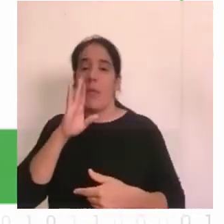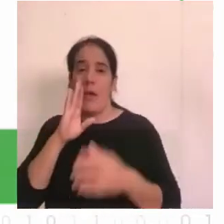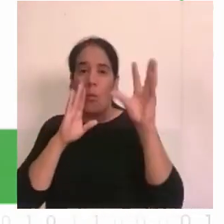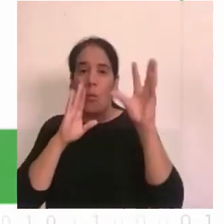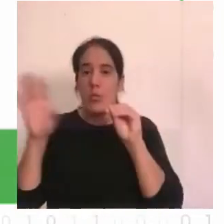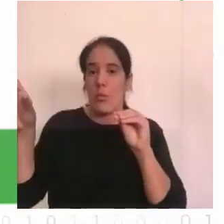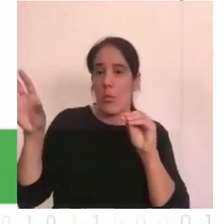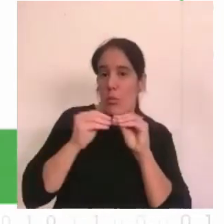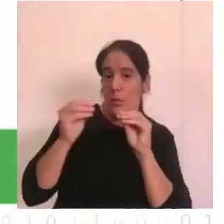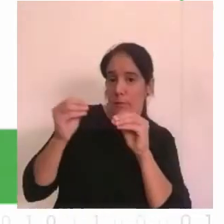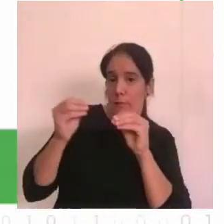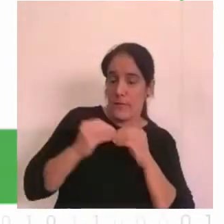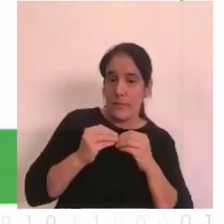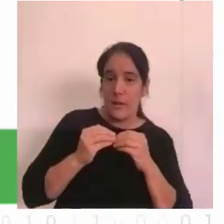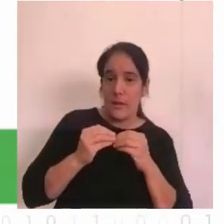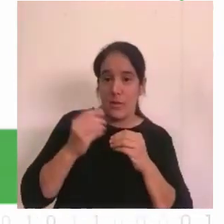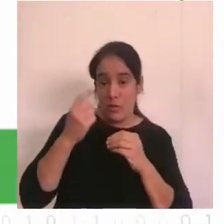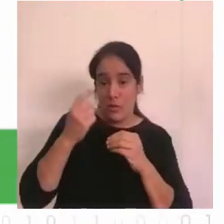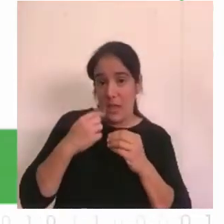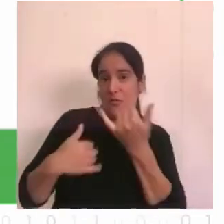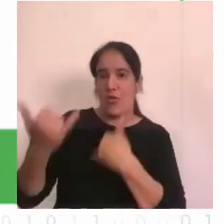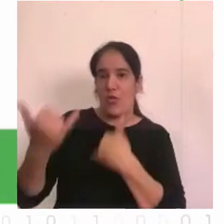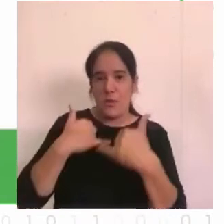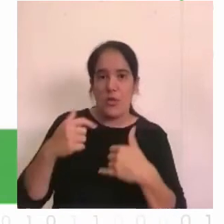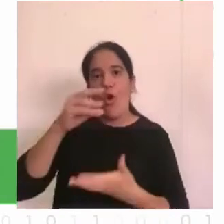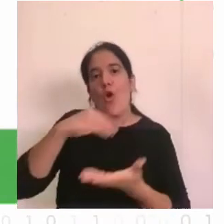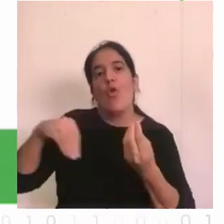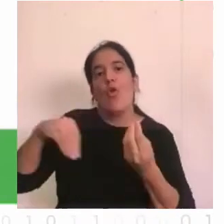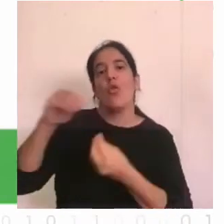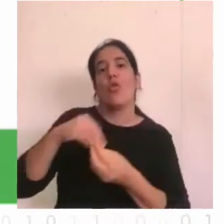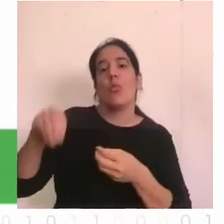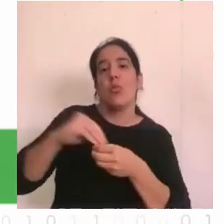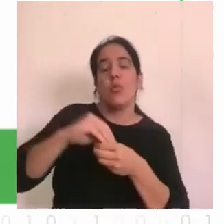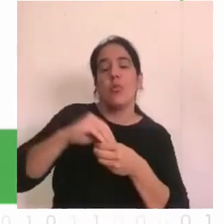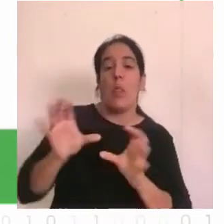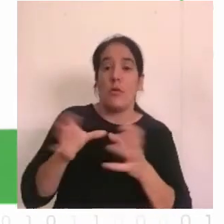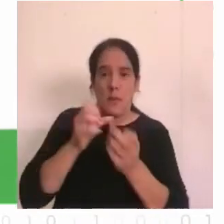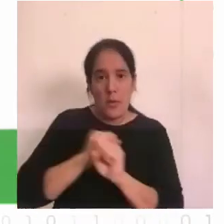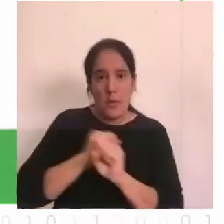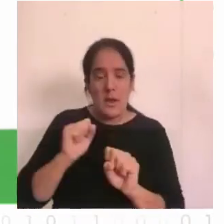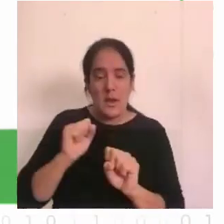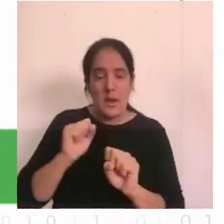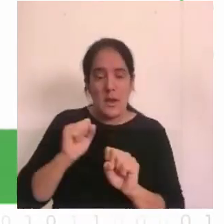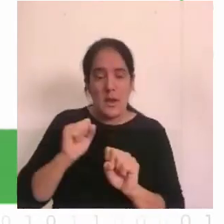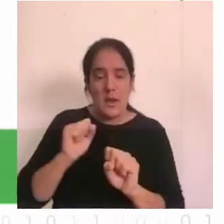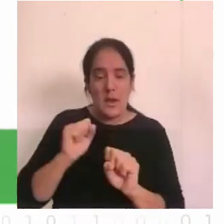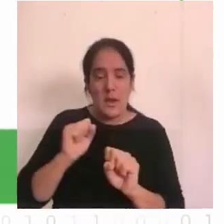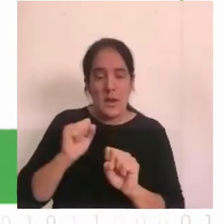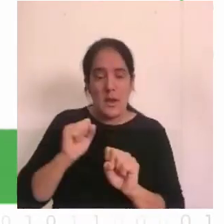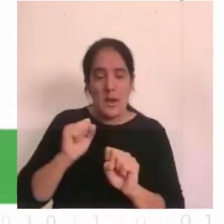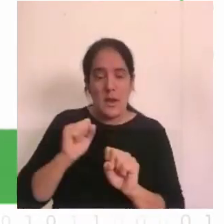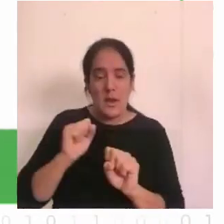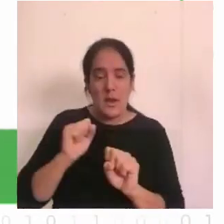tener como más información que equivale a eso de poder predecir. Y no solo poner solamente los padres, que sería en el caso que tengo a